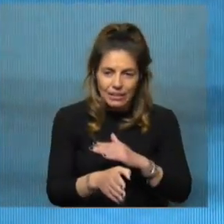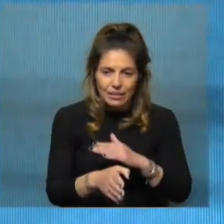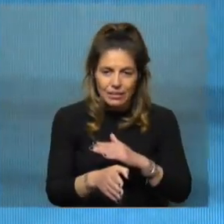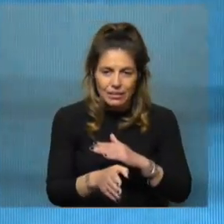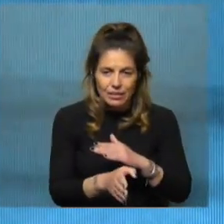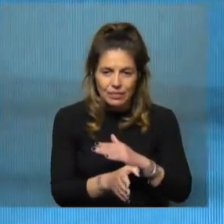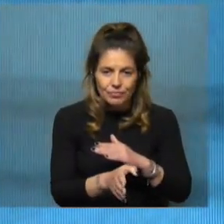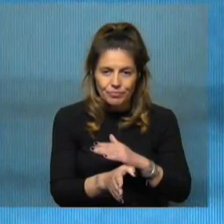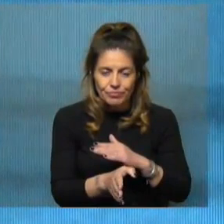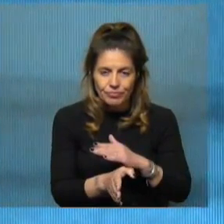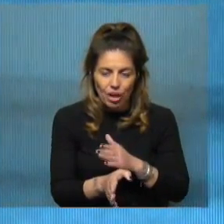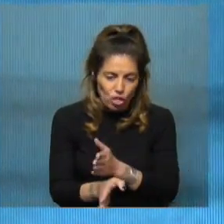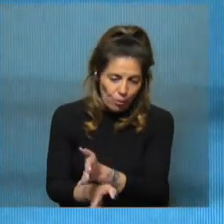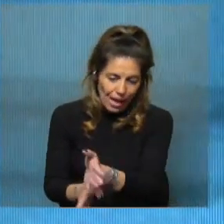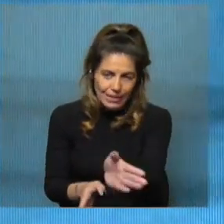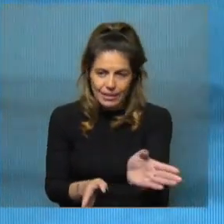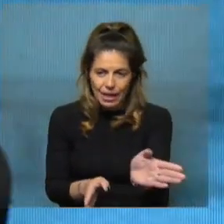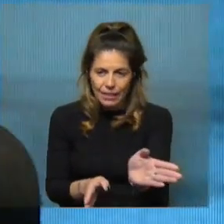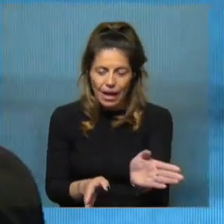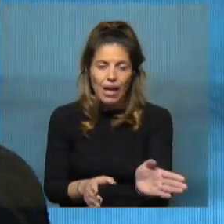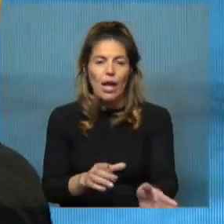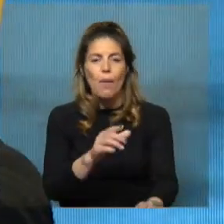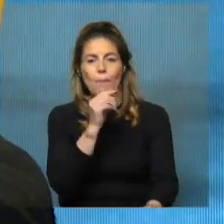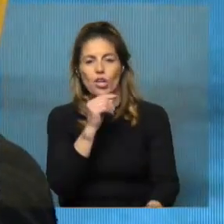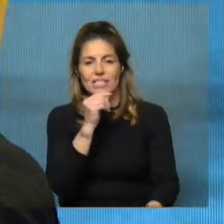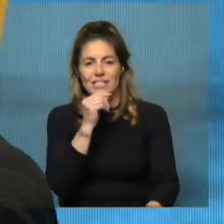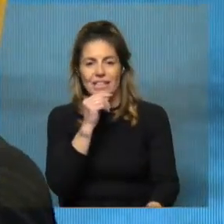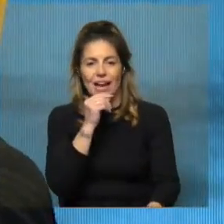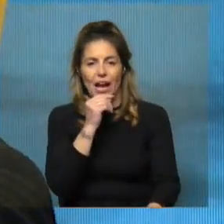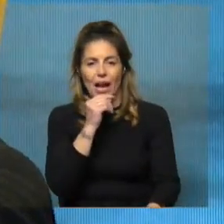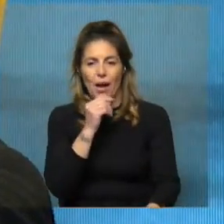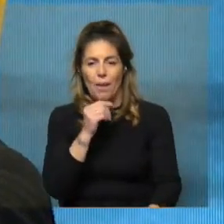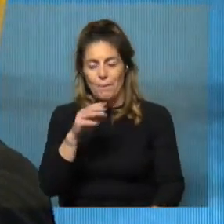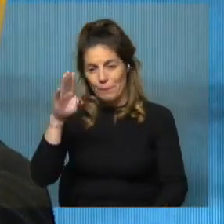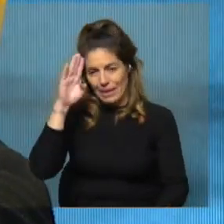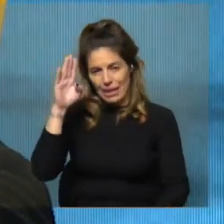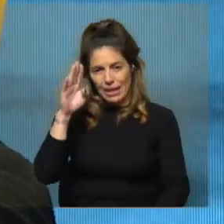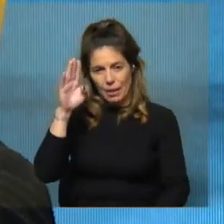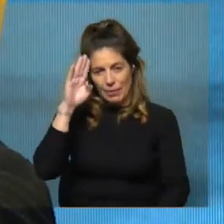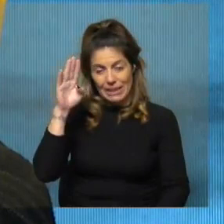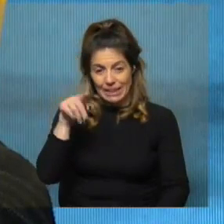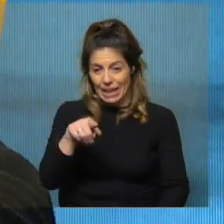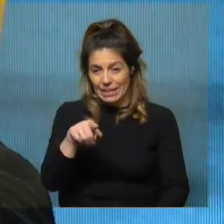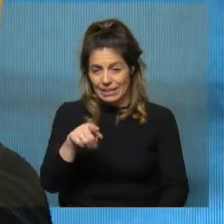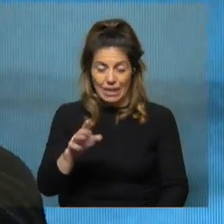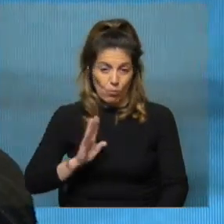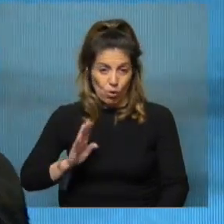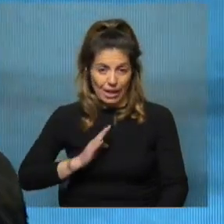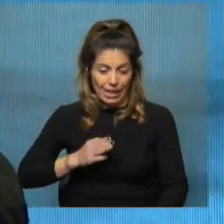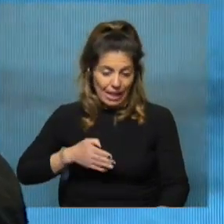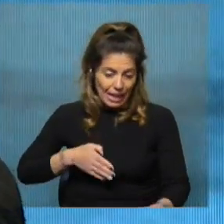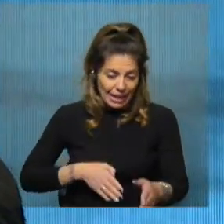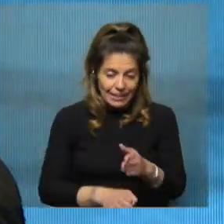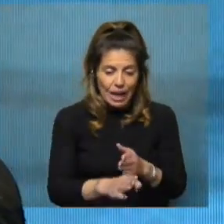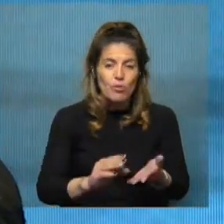doblamos nos hacían doblar a la izquierda las policías militares las mujeres y entrábamos a un despacho de un comandante me